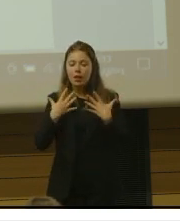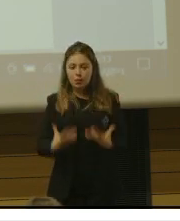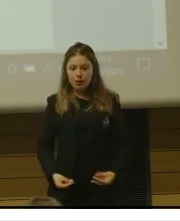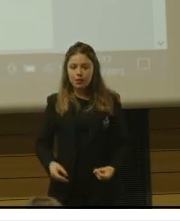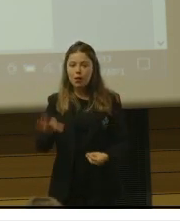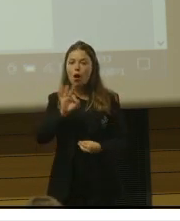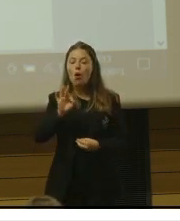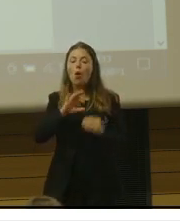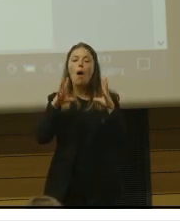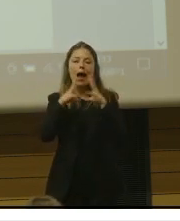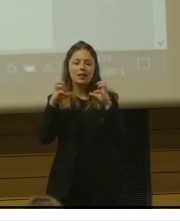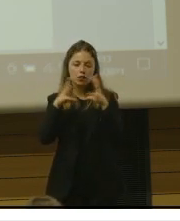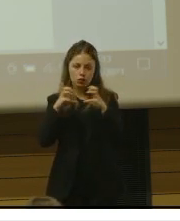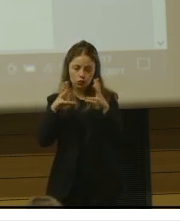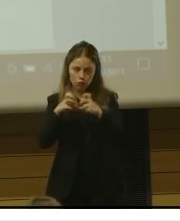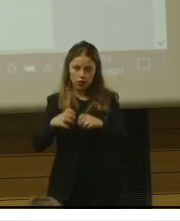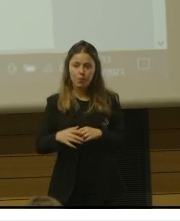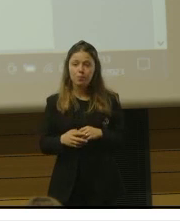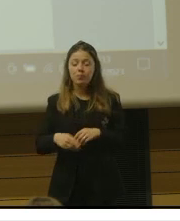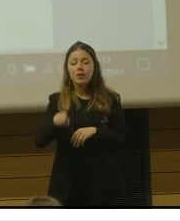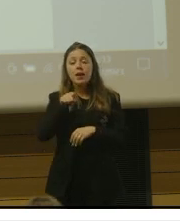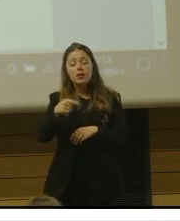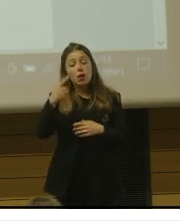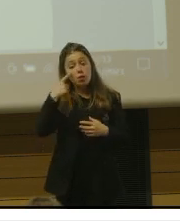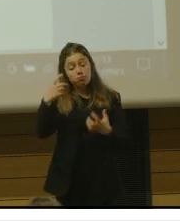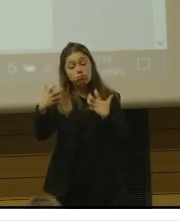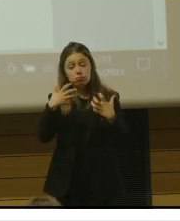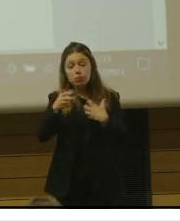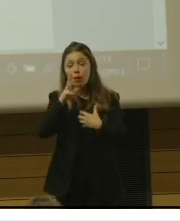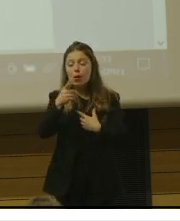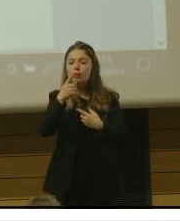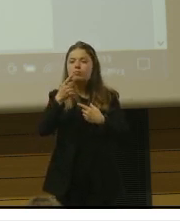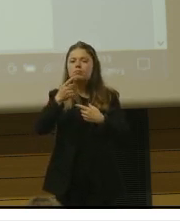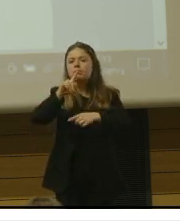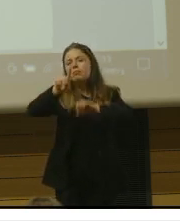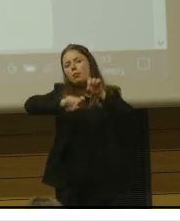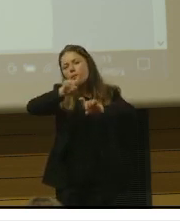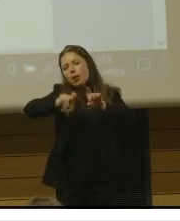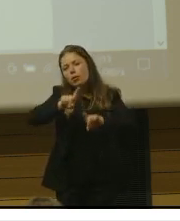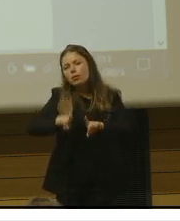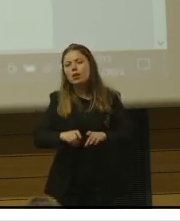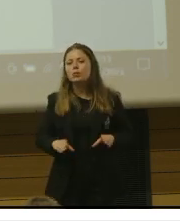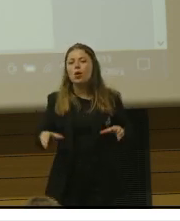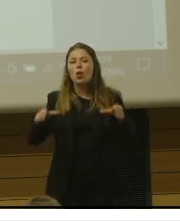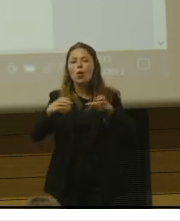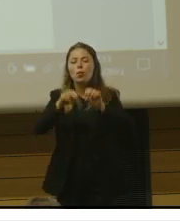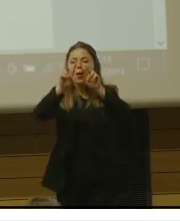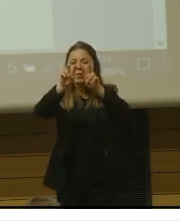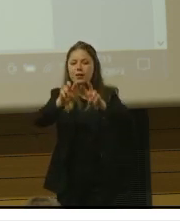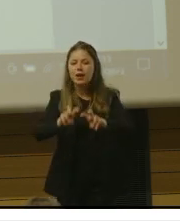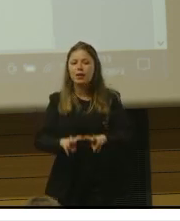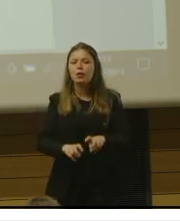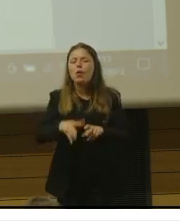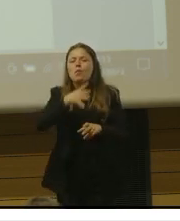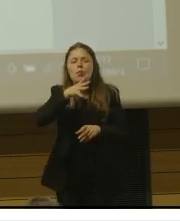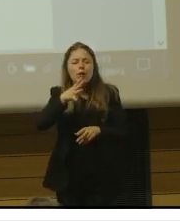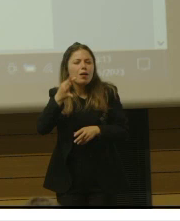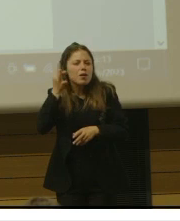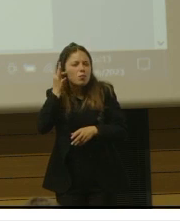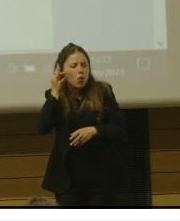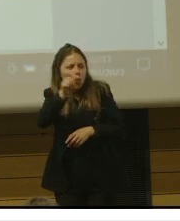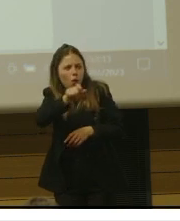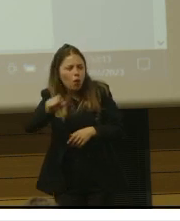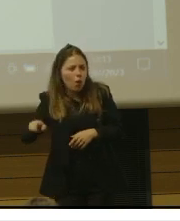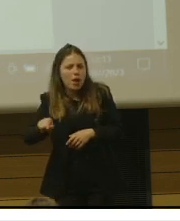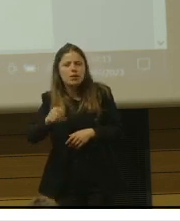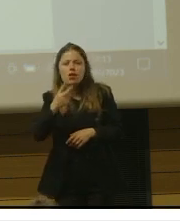o ansiosa, ¿no? Esto es importante destacarlo porque una de las cosas que nos preguntamos también en el grupo de investigación, ¿no? Es por qué hay mujeres que